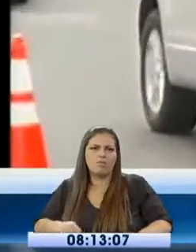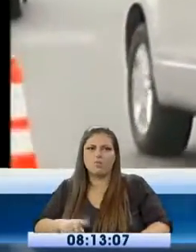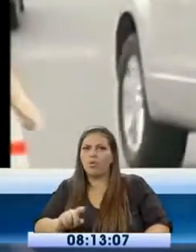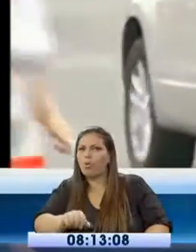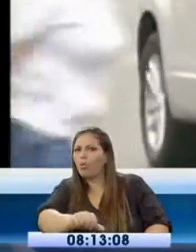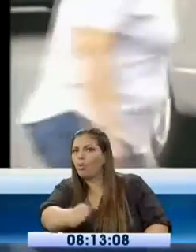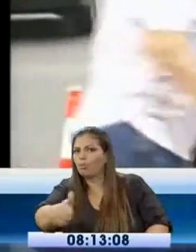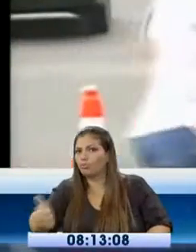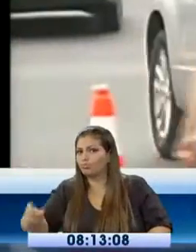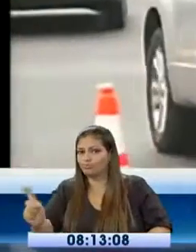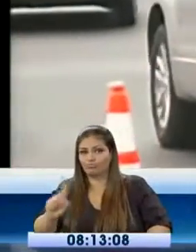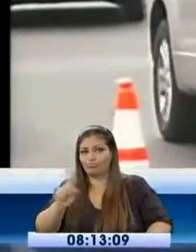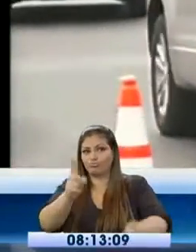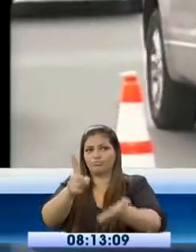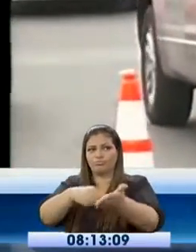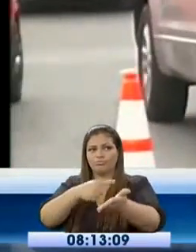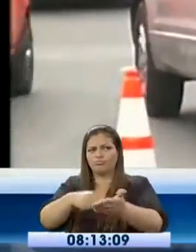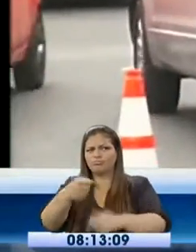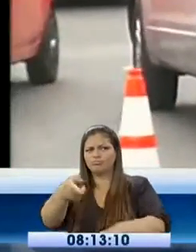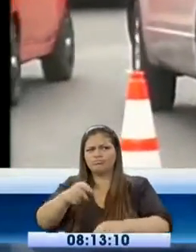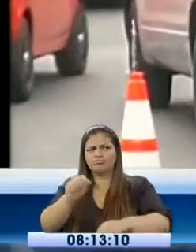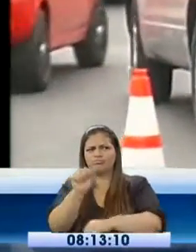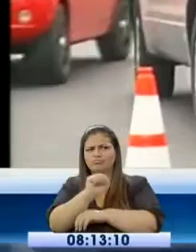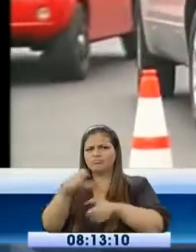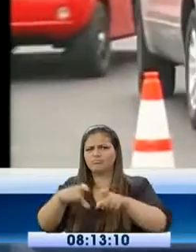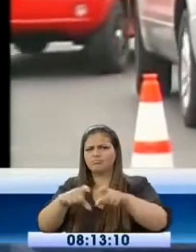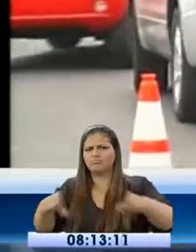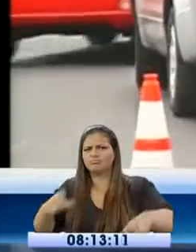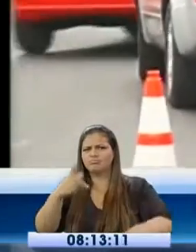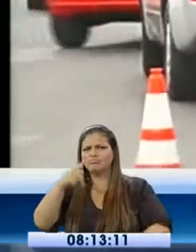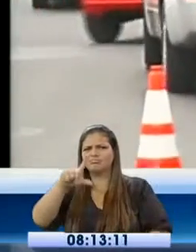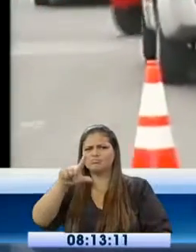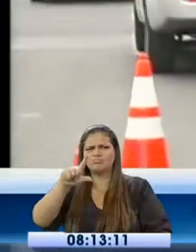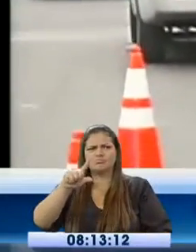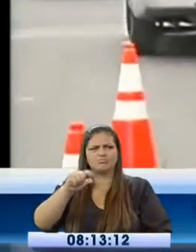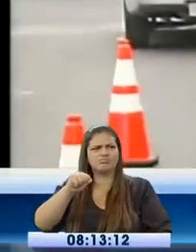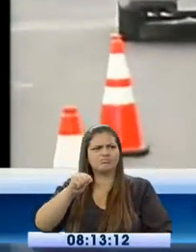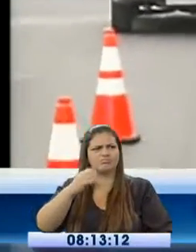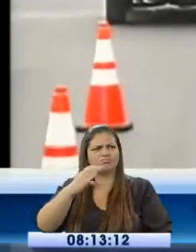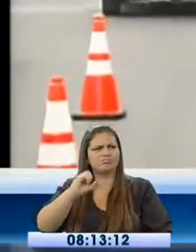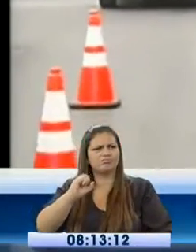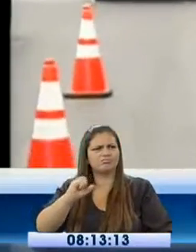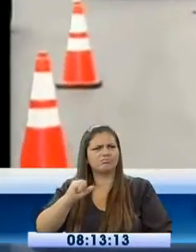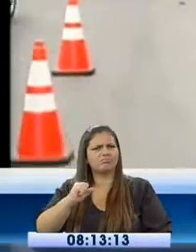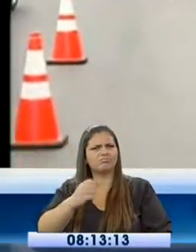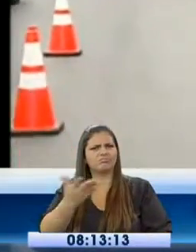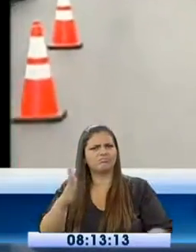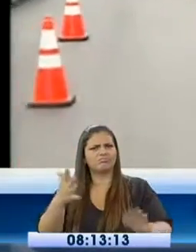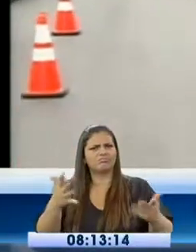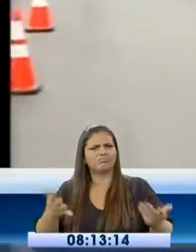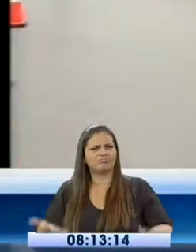del ministerio. No sé qué pasó con esa carta. No sé qué ocurrió con ese vehículo. Pero bueno.